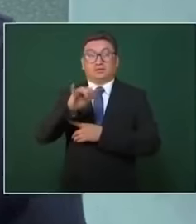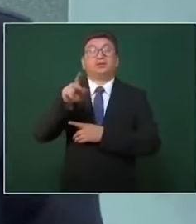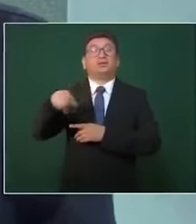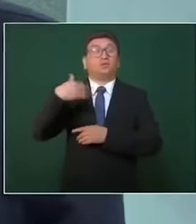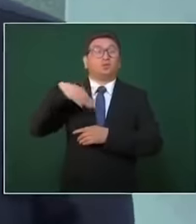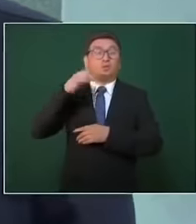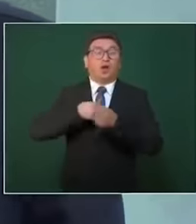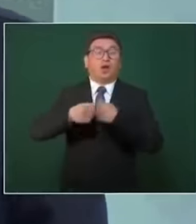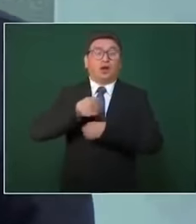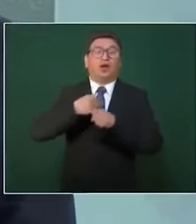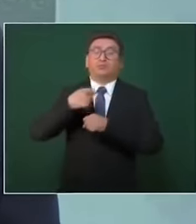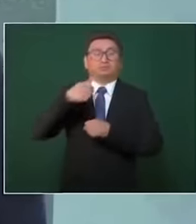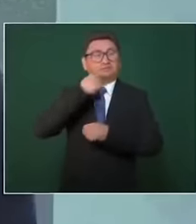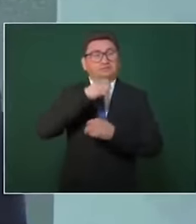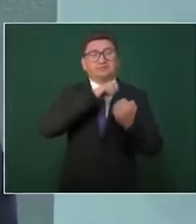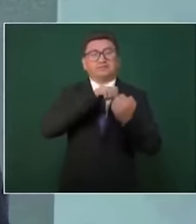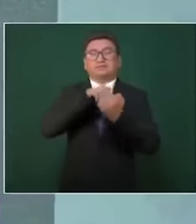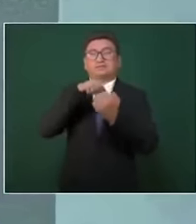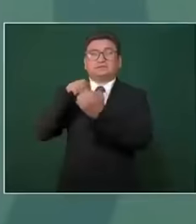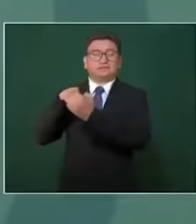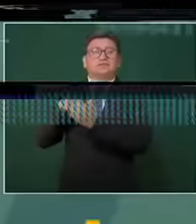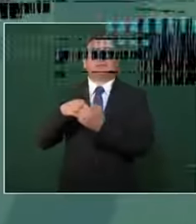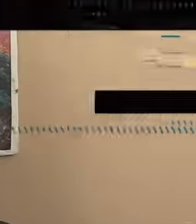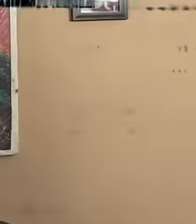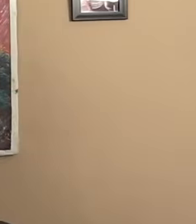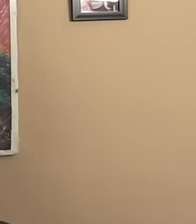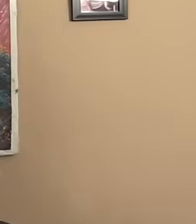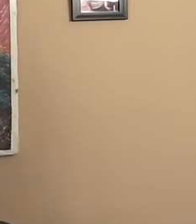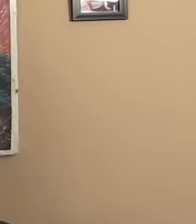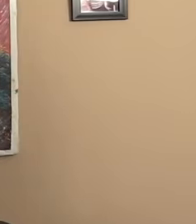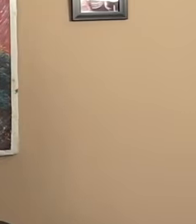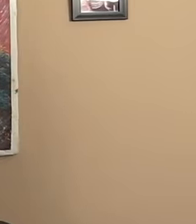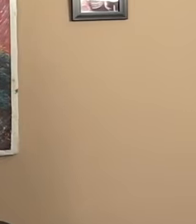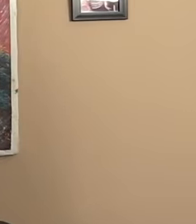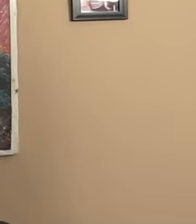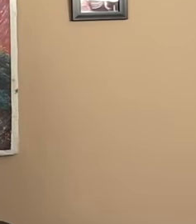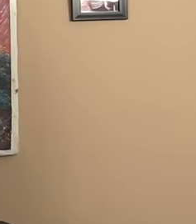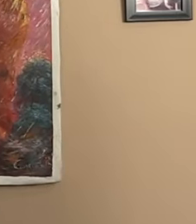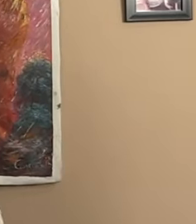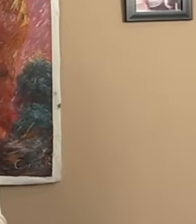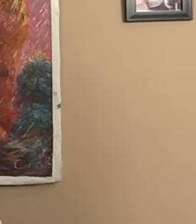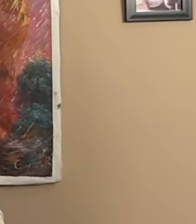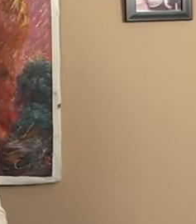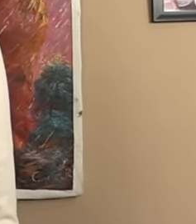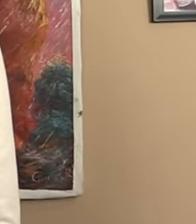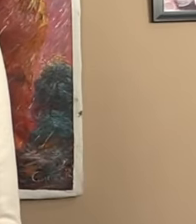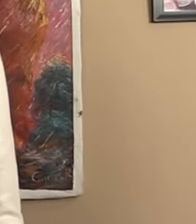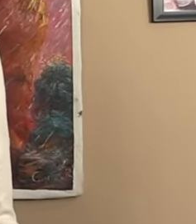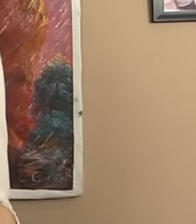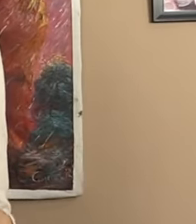mucho tiempo mucho tiempo solamente sí y se debe a que muchos periodistas